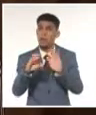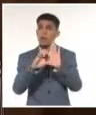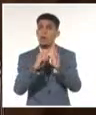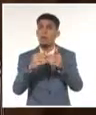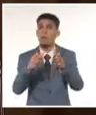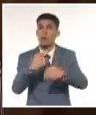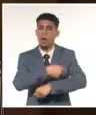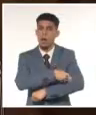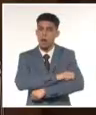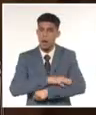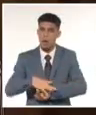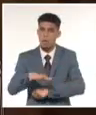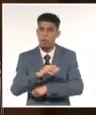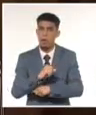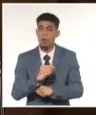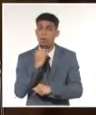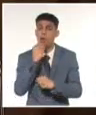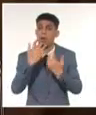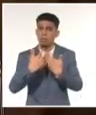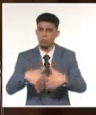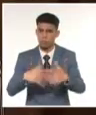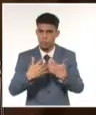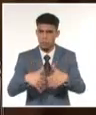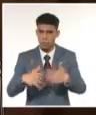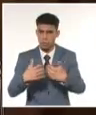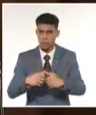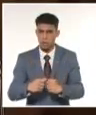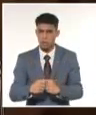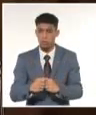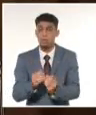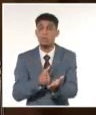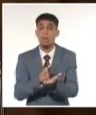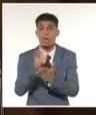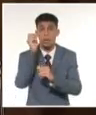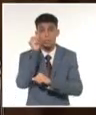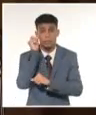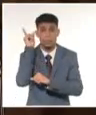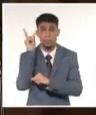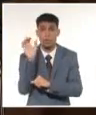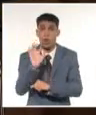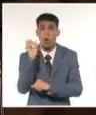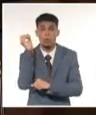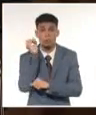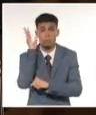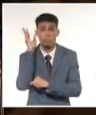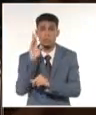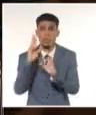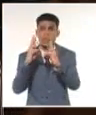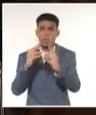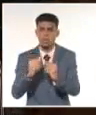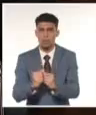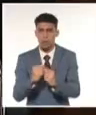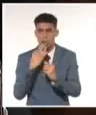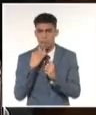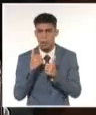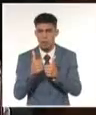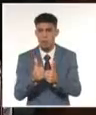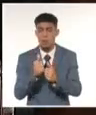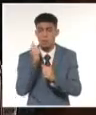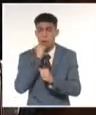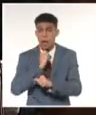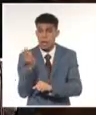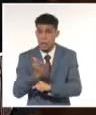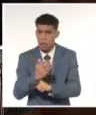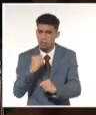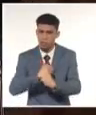producir, desarrollarnos, crear y obtener resultados que se transformen en el más corto tiempo posible en